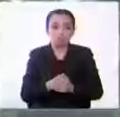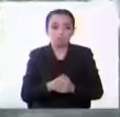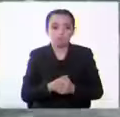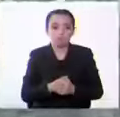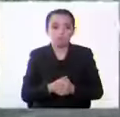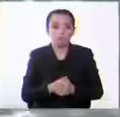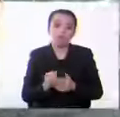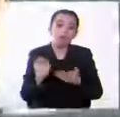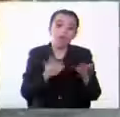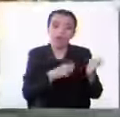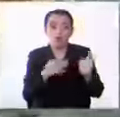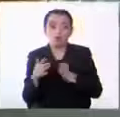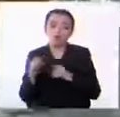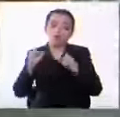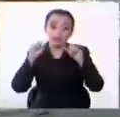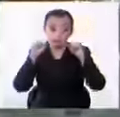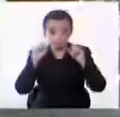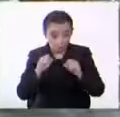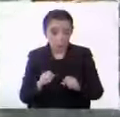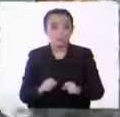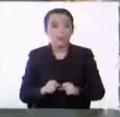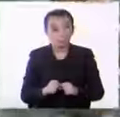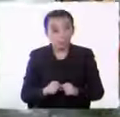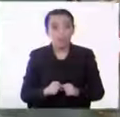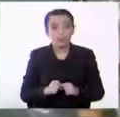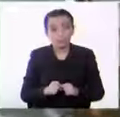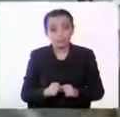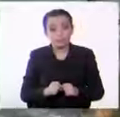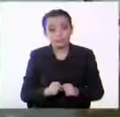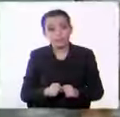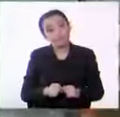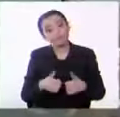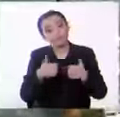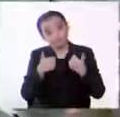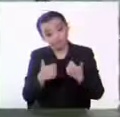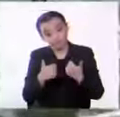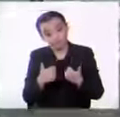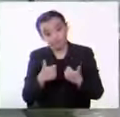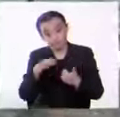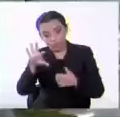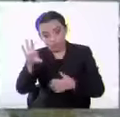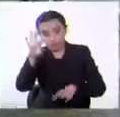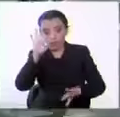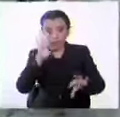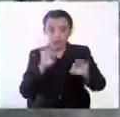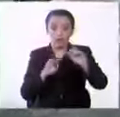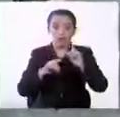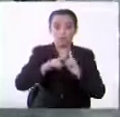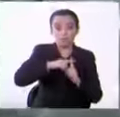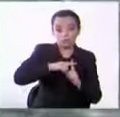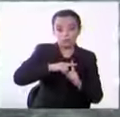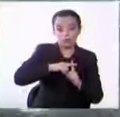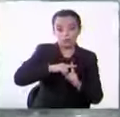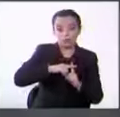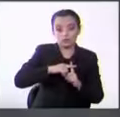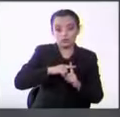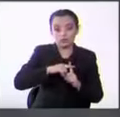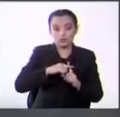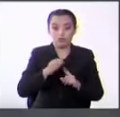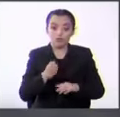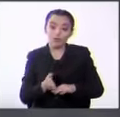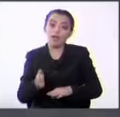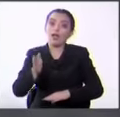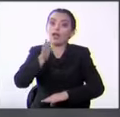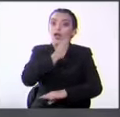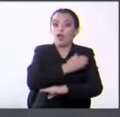hecho, pueden resultar ventajosas y ser seleccionadas de manera positiva por los mecanismos antes descritos.